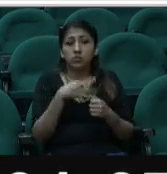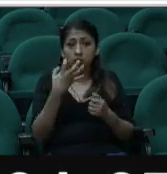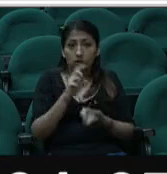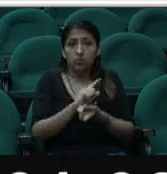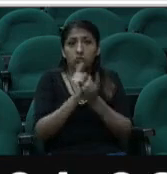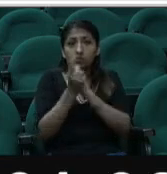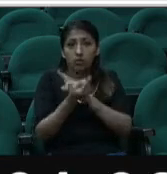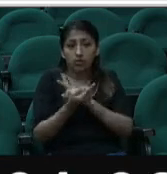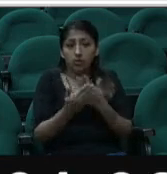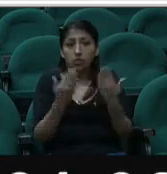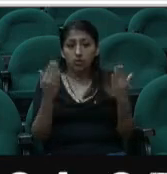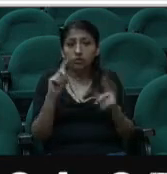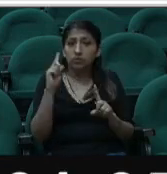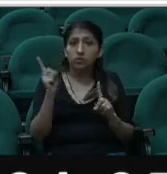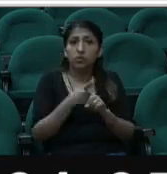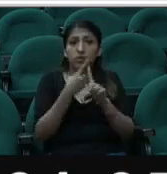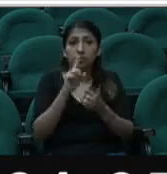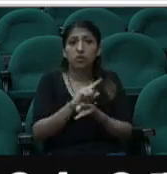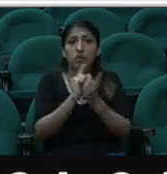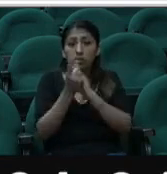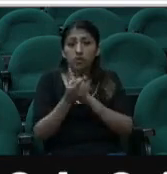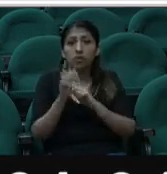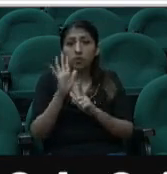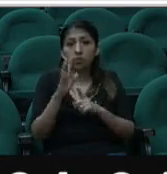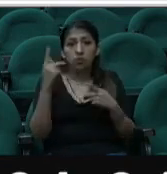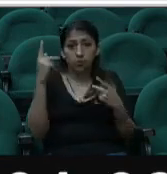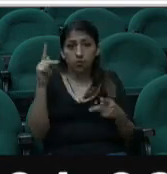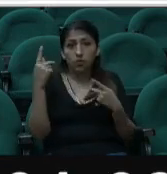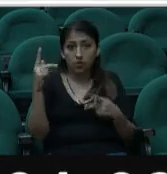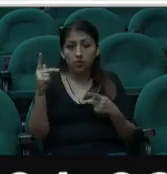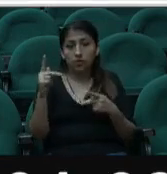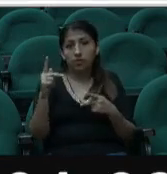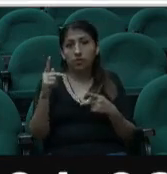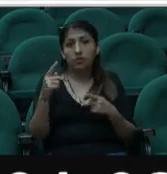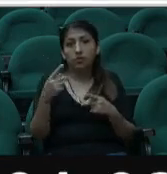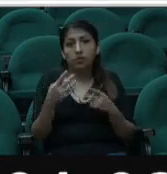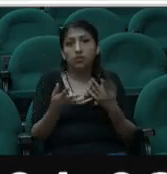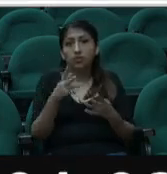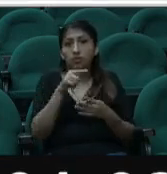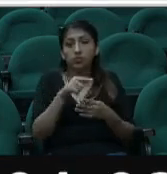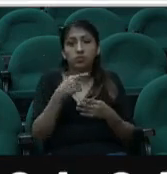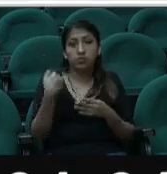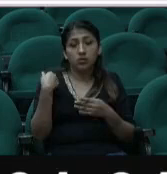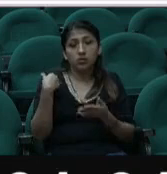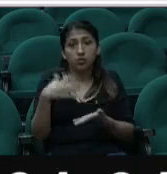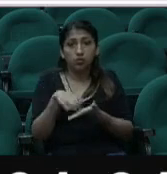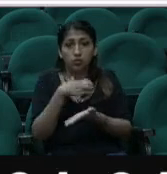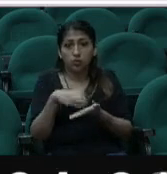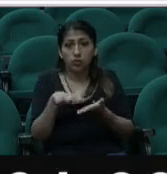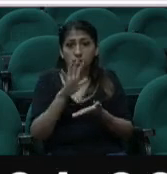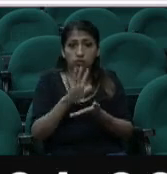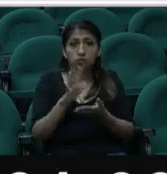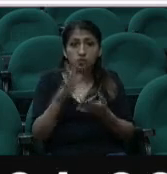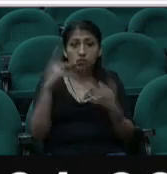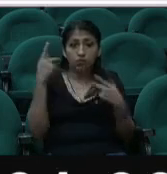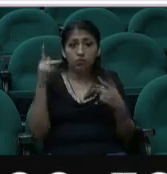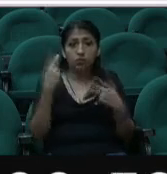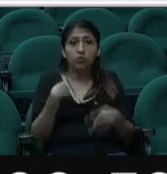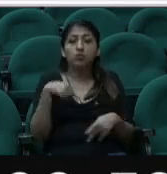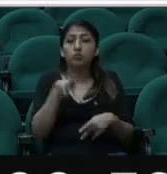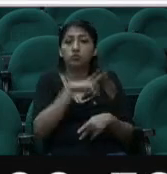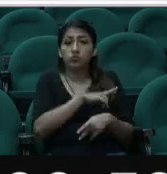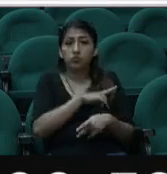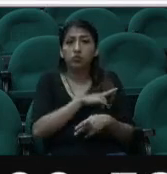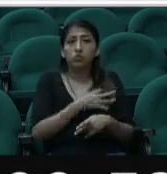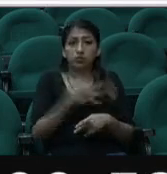queremos cambiar las cosas el primer paso es cambiar la forma de hacer política y aunque quizás usted tenga sus dudas sobre esta forma de hacer política nosotros